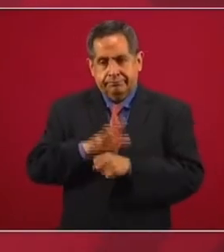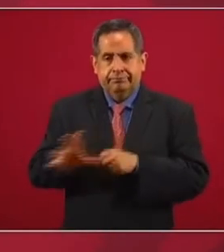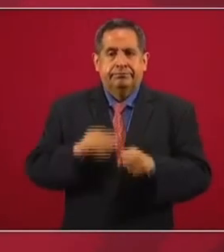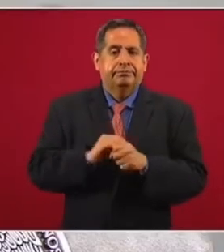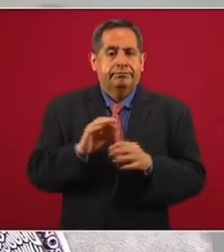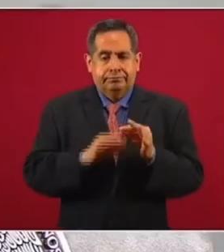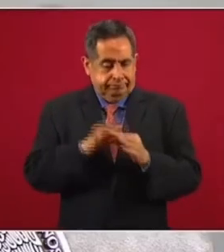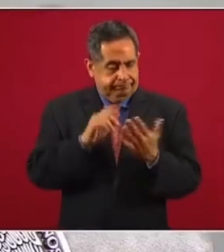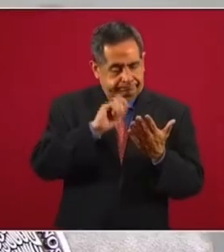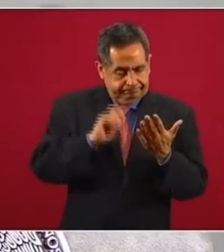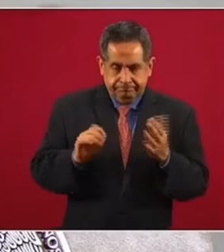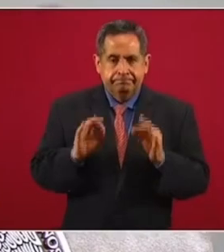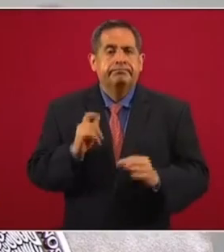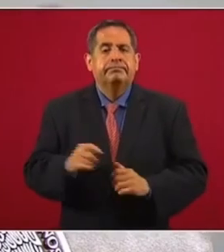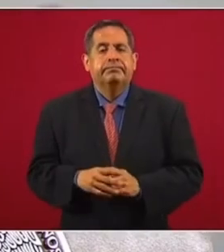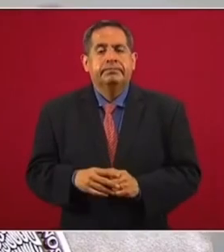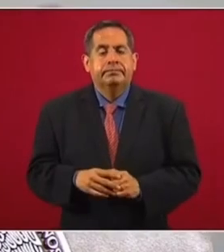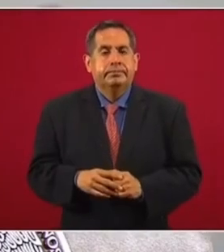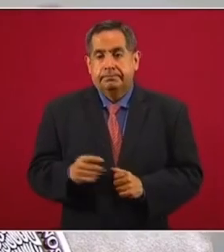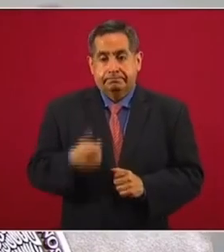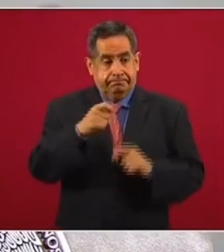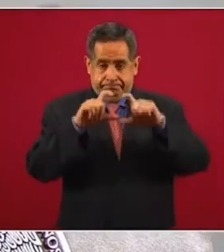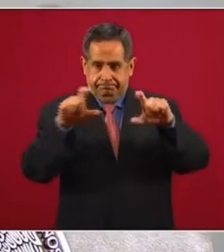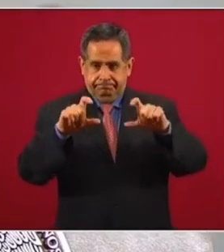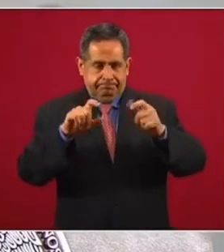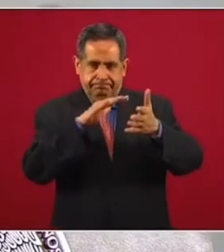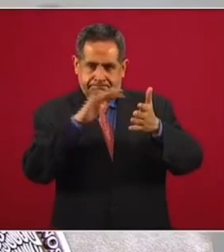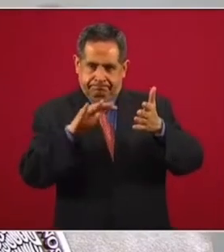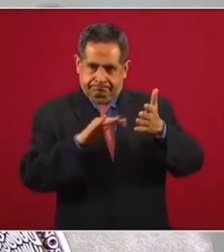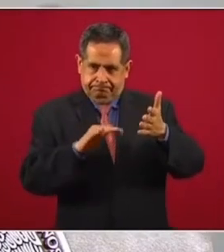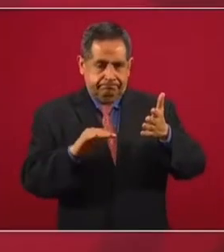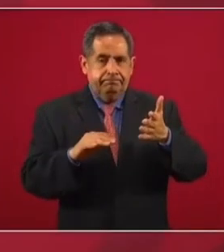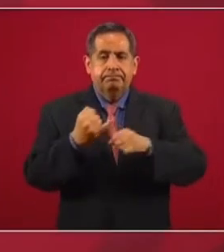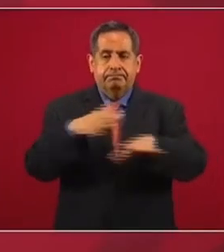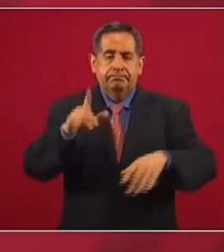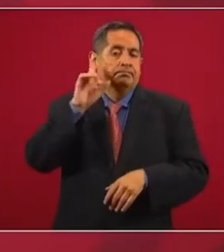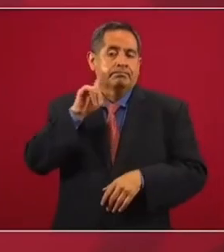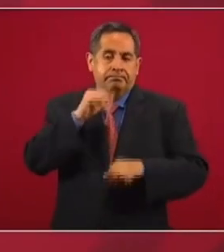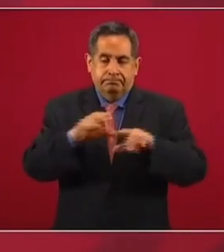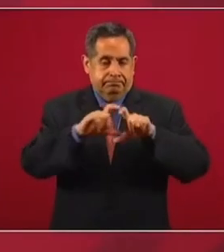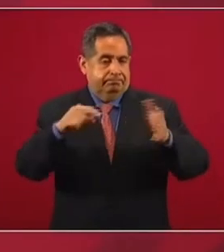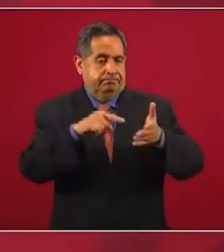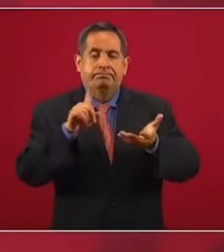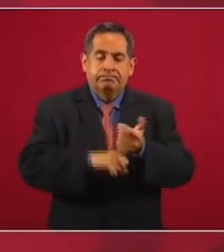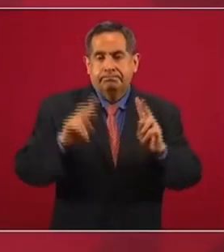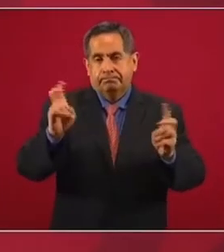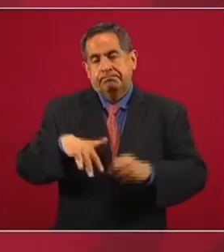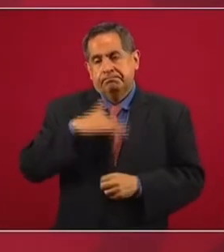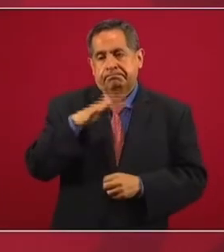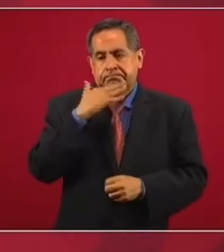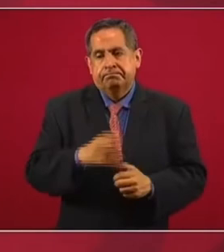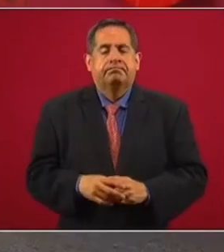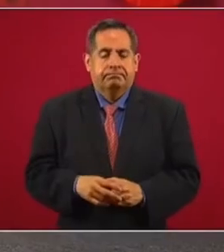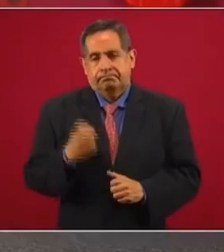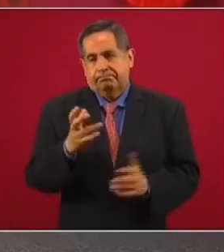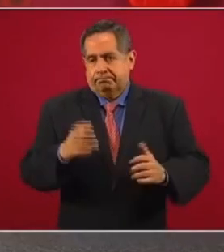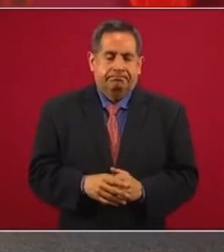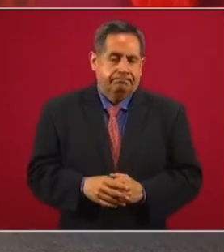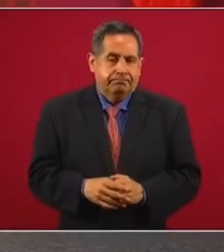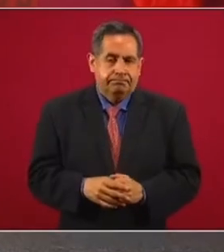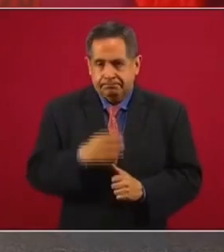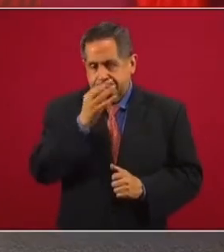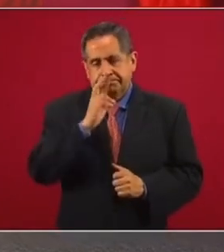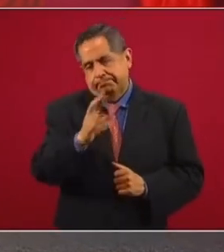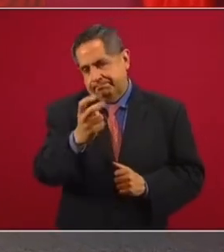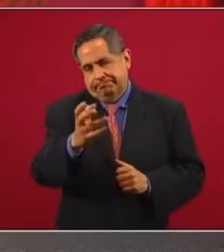primera versión, ya tengo el borrador. El primer párrafo del informe de mañana es sobre la corrupción. Ya con eso